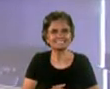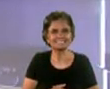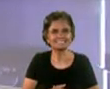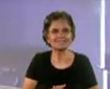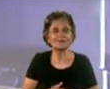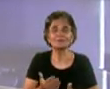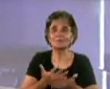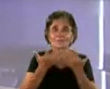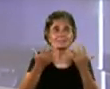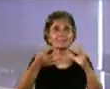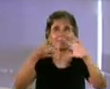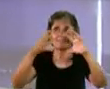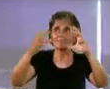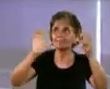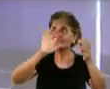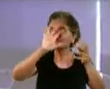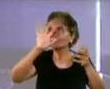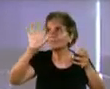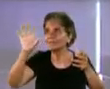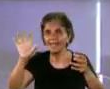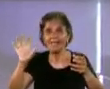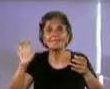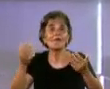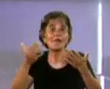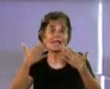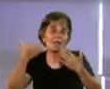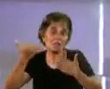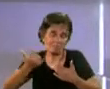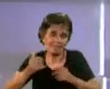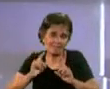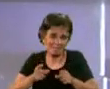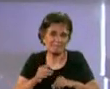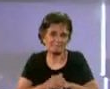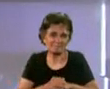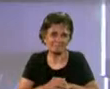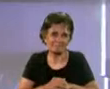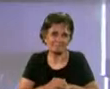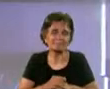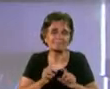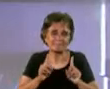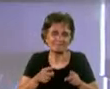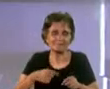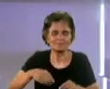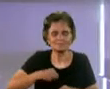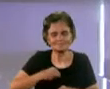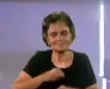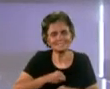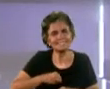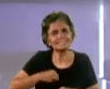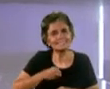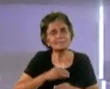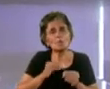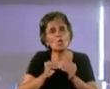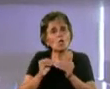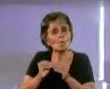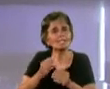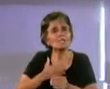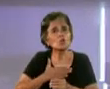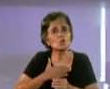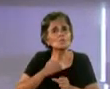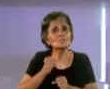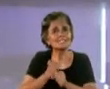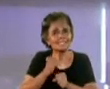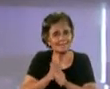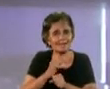nubladita. Sí. Dentro de todo, el calorcito para los amantes del calor. Bueno, y antes de cerrar, queremos enviarles nuestras condolencias a nuestros compañeros de